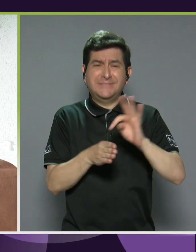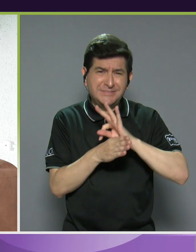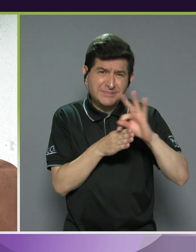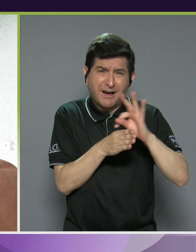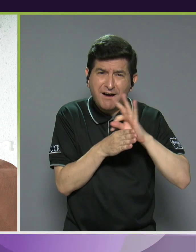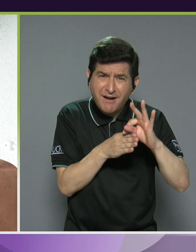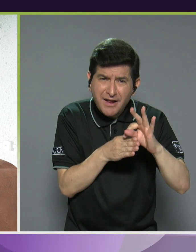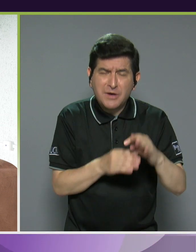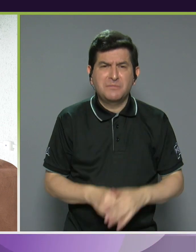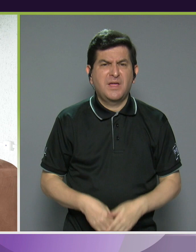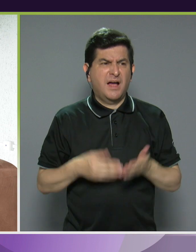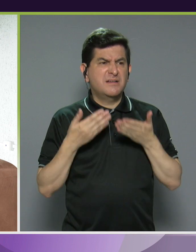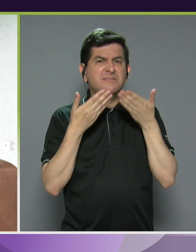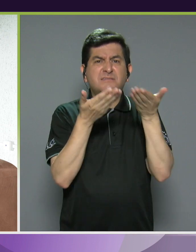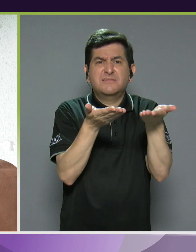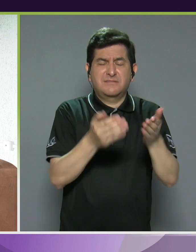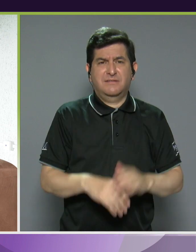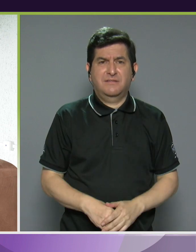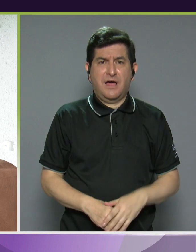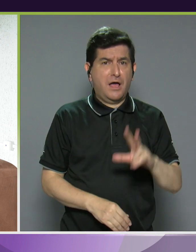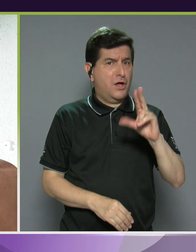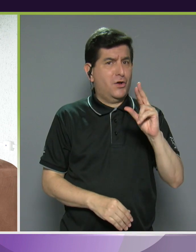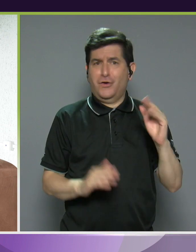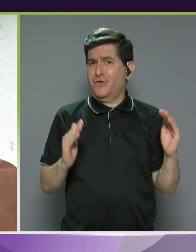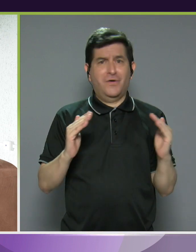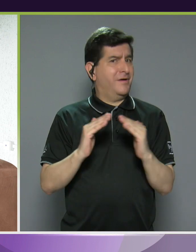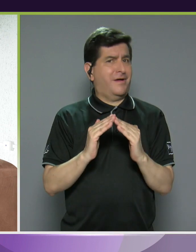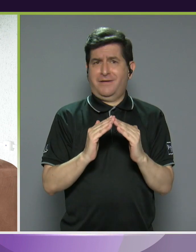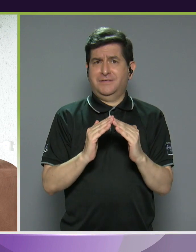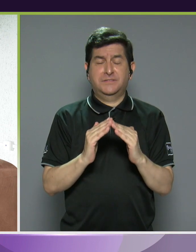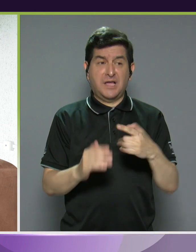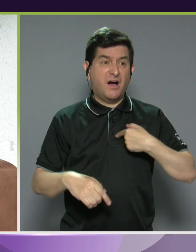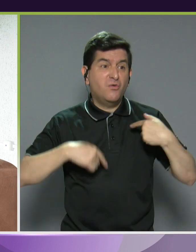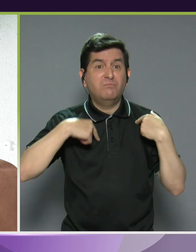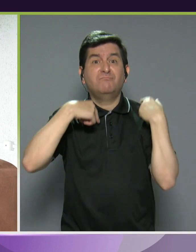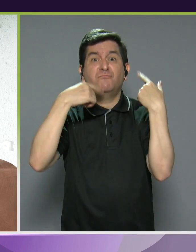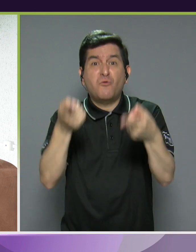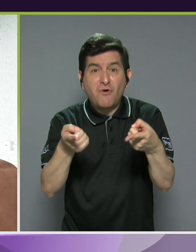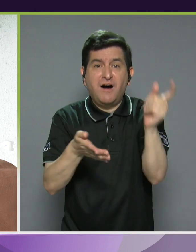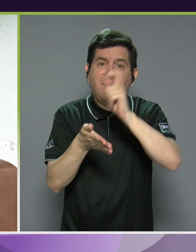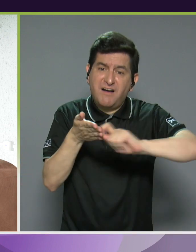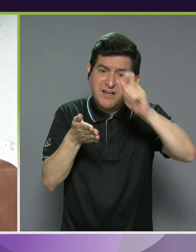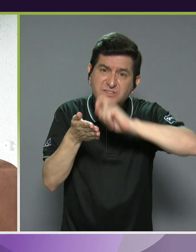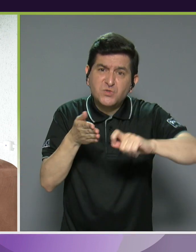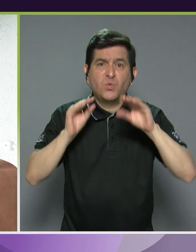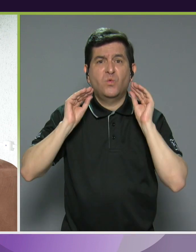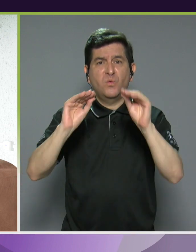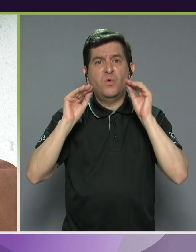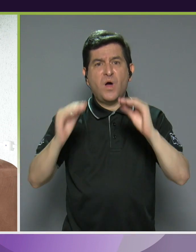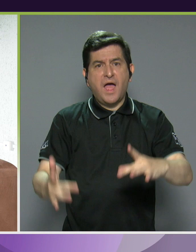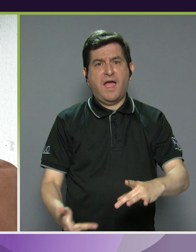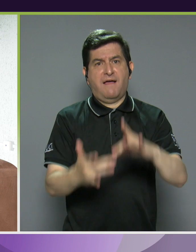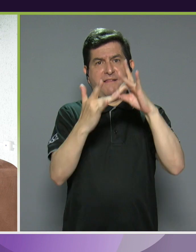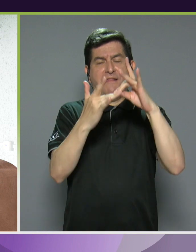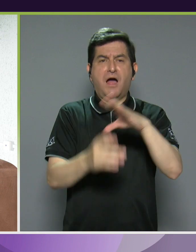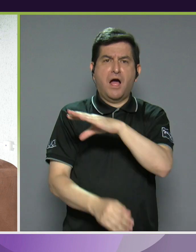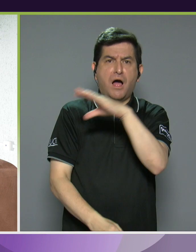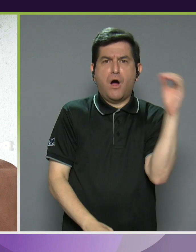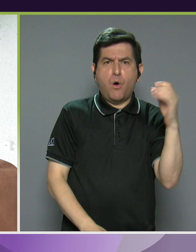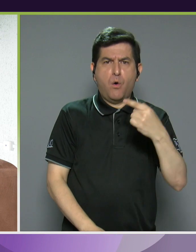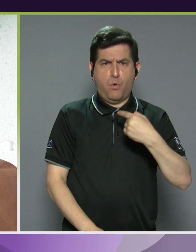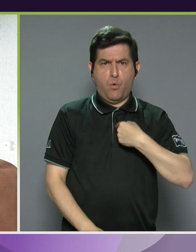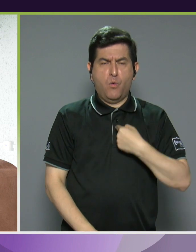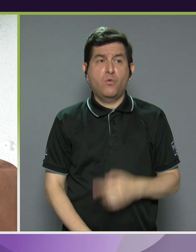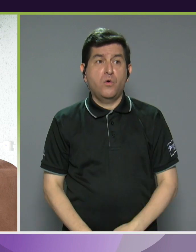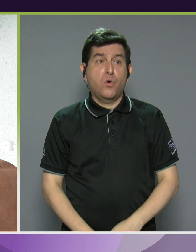son dadas, no están ahí en tu casa, sino que tenés que ir a una escuela de enseñanza especial o si tenés los medios